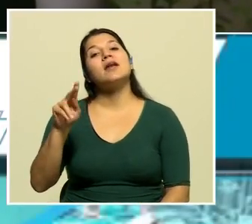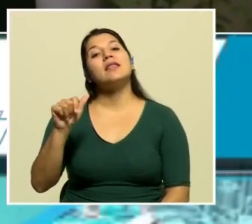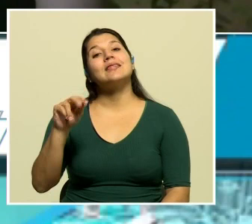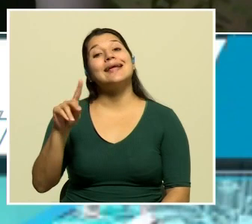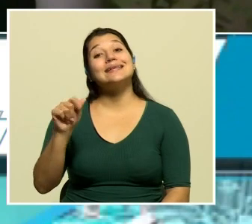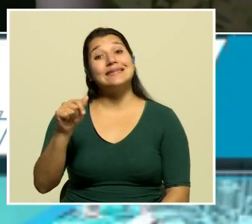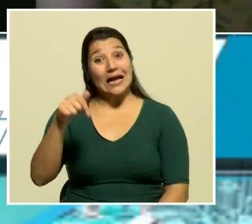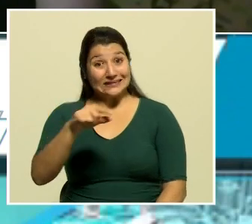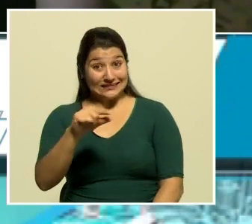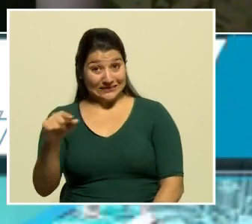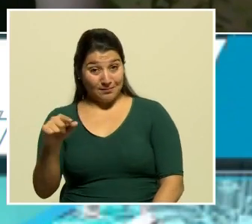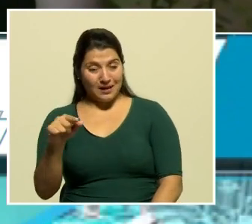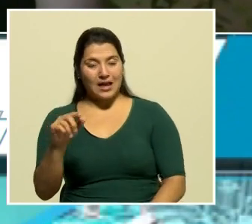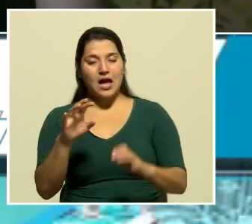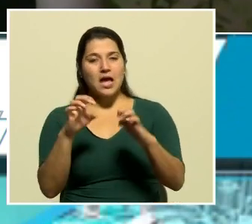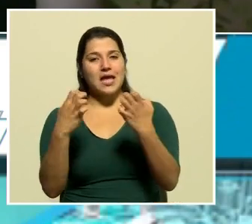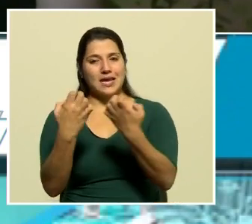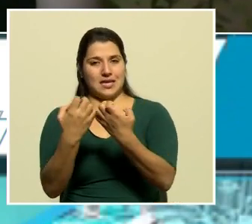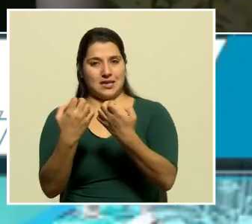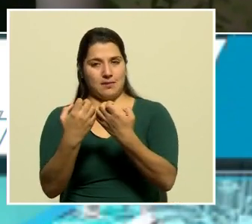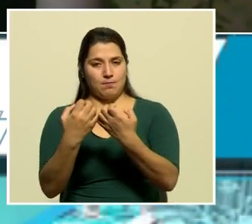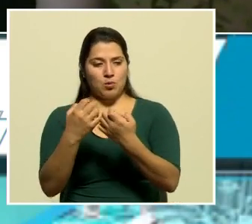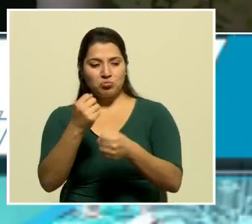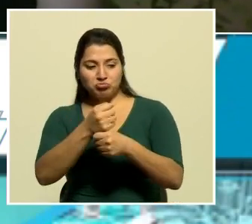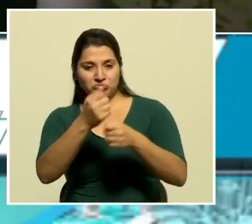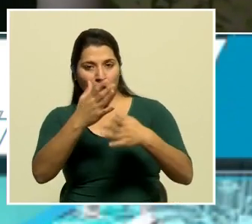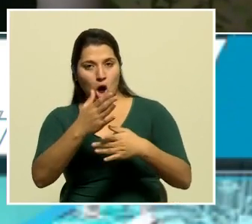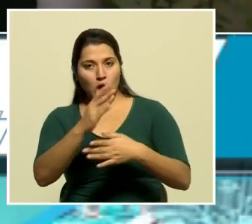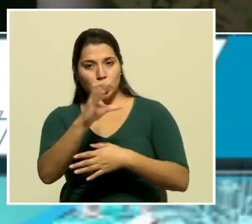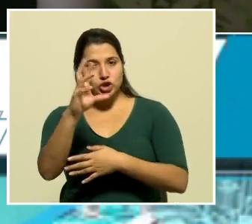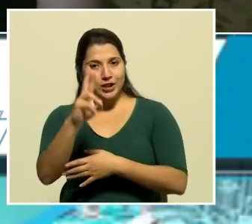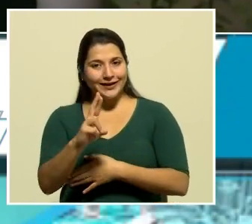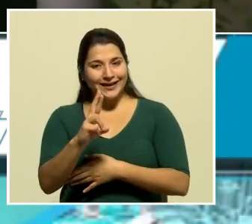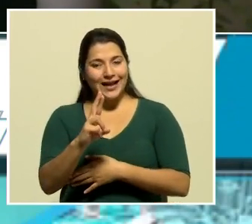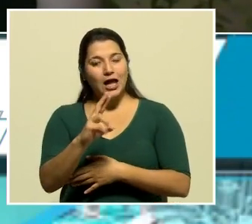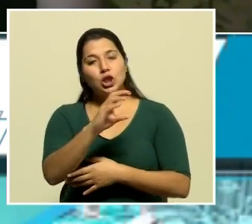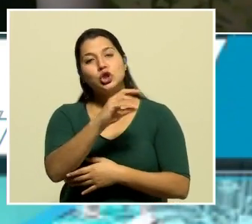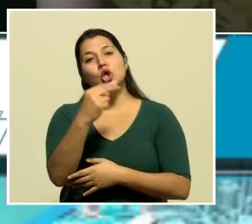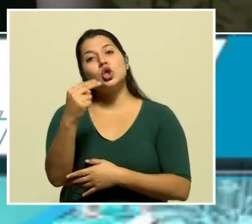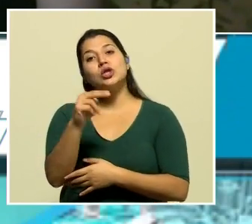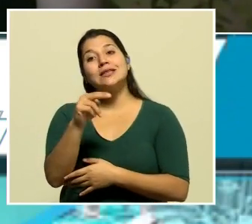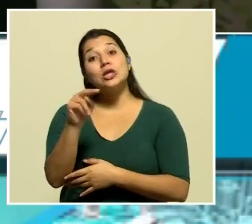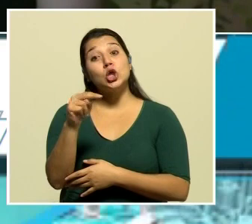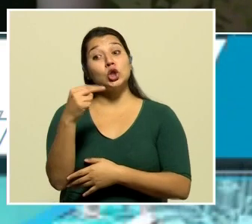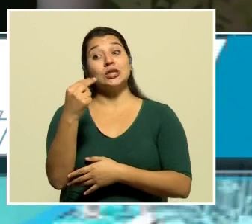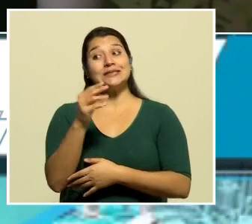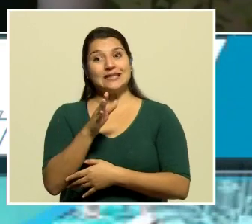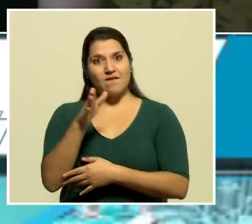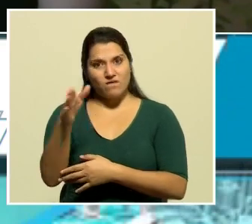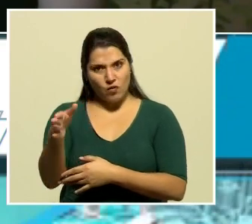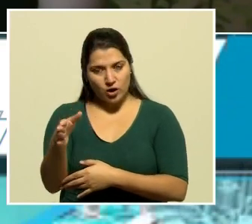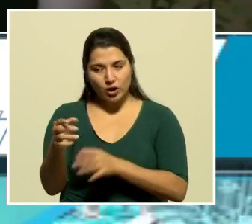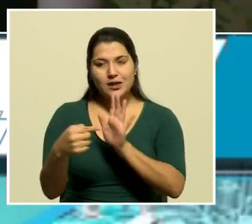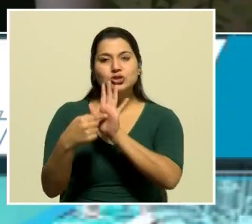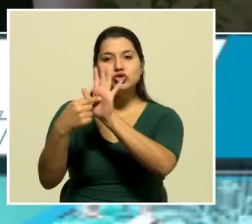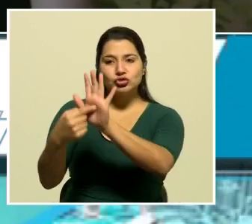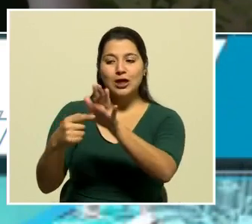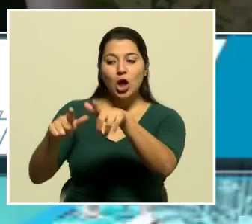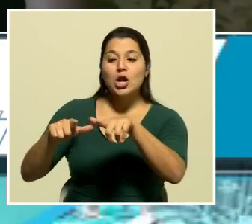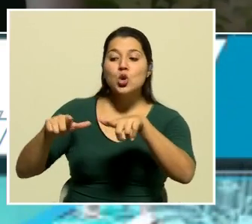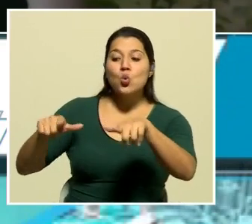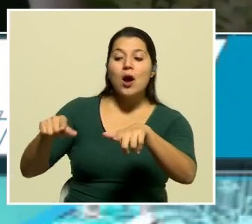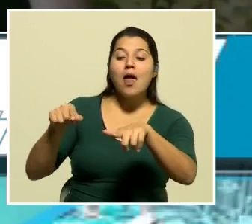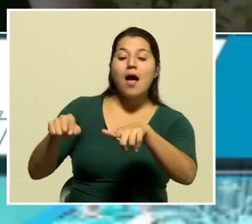un equipo de Costa Rica Noticias estuvo allá y nos mostraron el sitio donde se hacen las pruebas de COVID, ahí en la frontera,